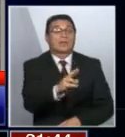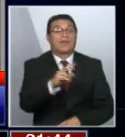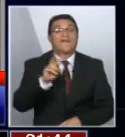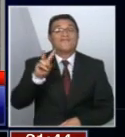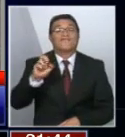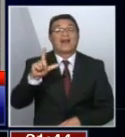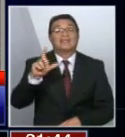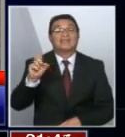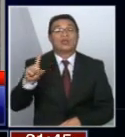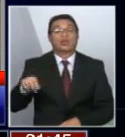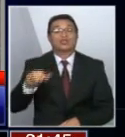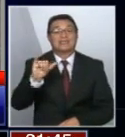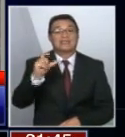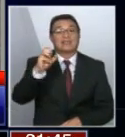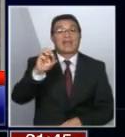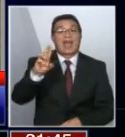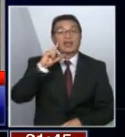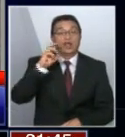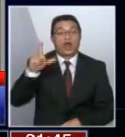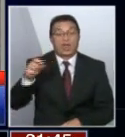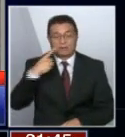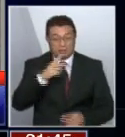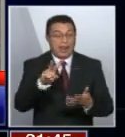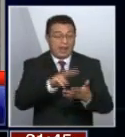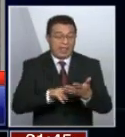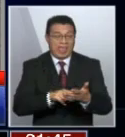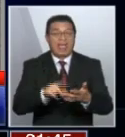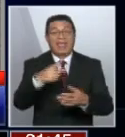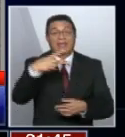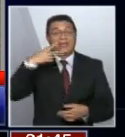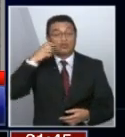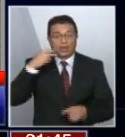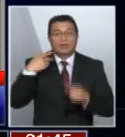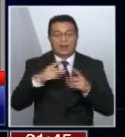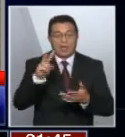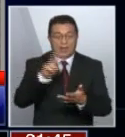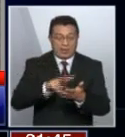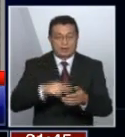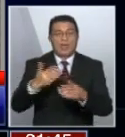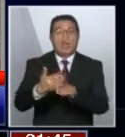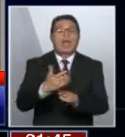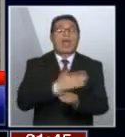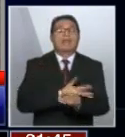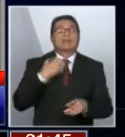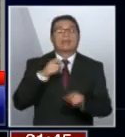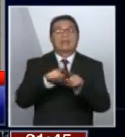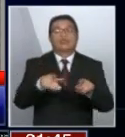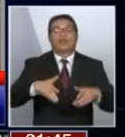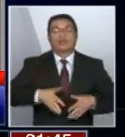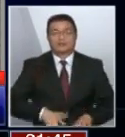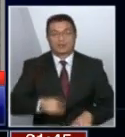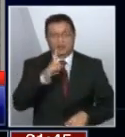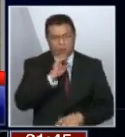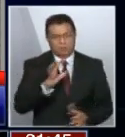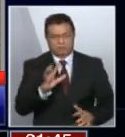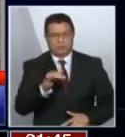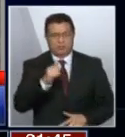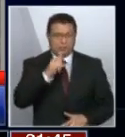Vallejo y Cariola, que lo han criticado, dijo, si leen libros de historia sabrán lo que hice antes que ellas nacieran. ¿No es un poquito soberbio?